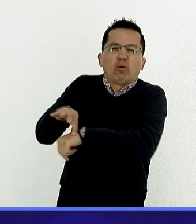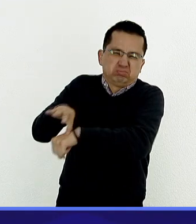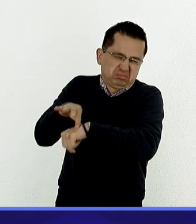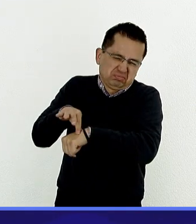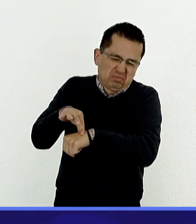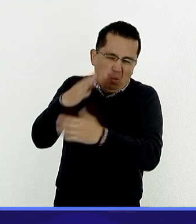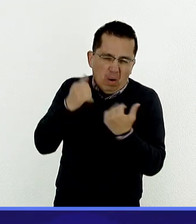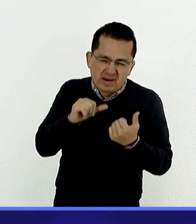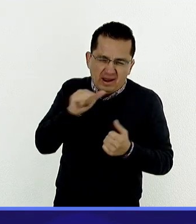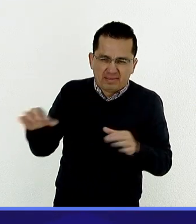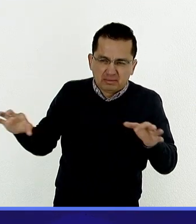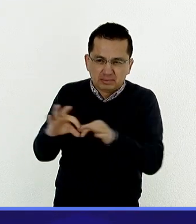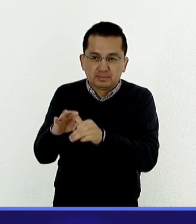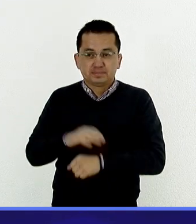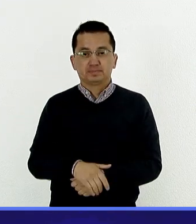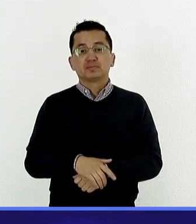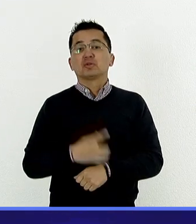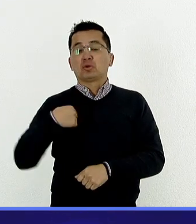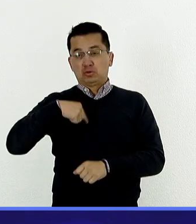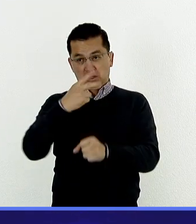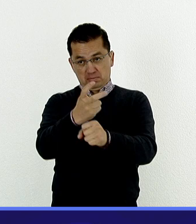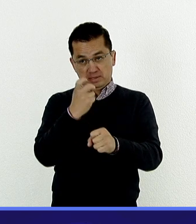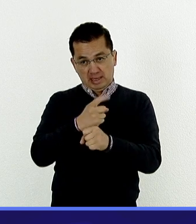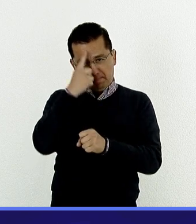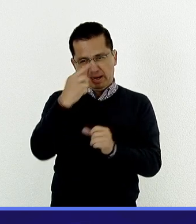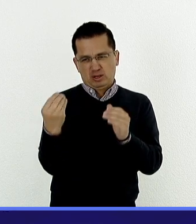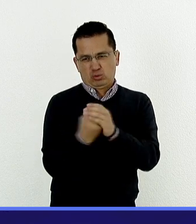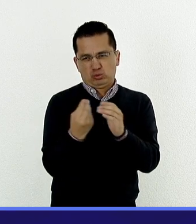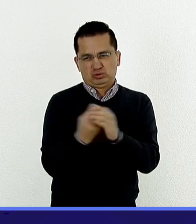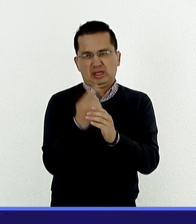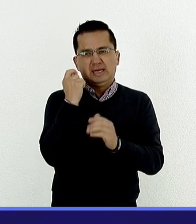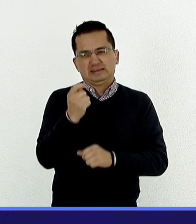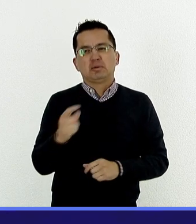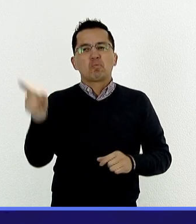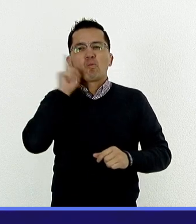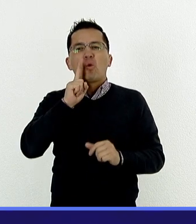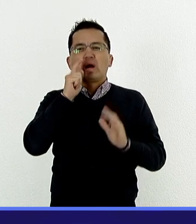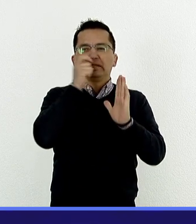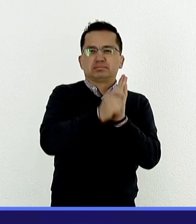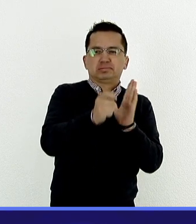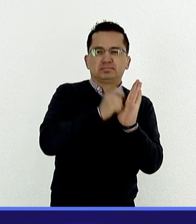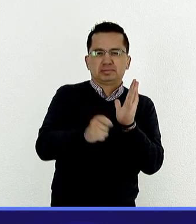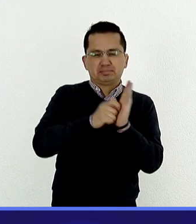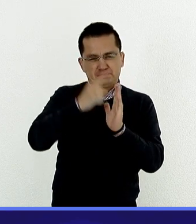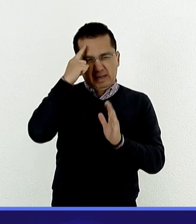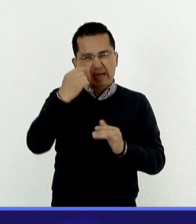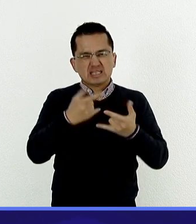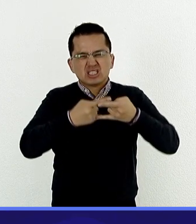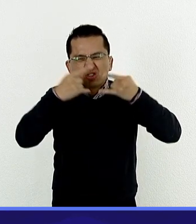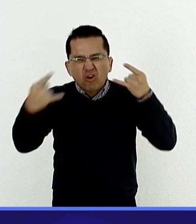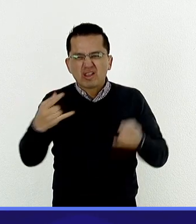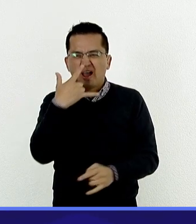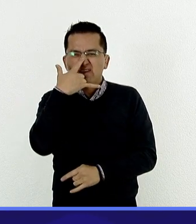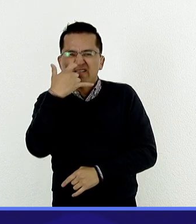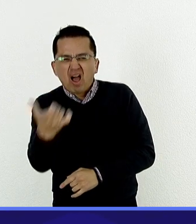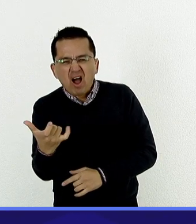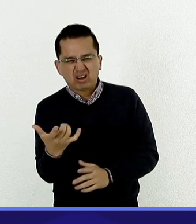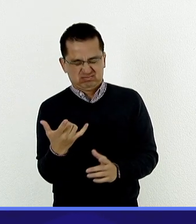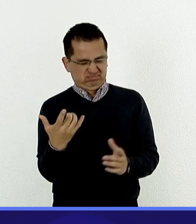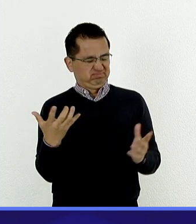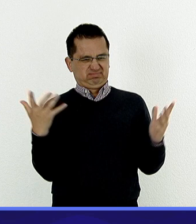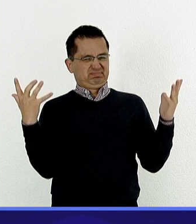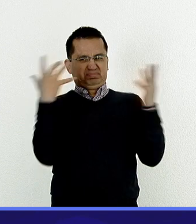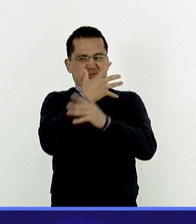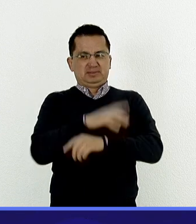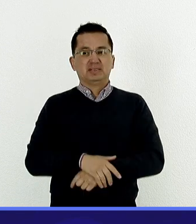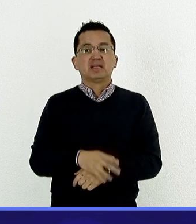invitamos al seminario narradoras de lo extraño y lo perturbador literaturas andinas de la irrealidad Cómo se ilumina un mundo en penumbra